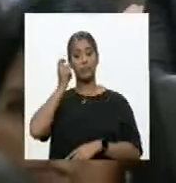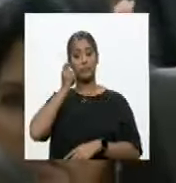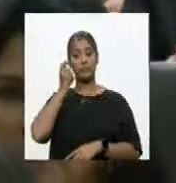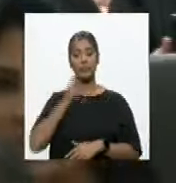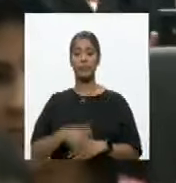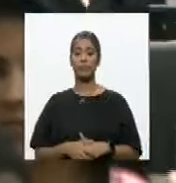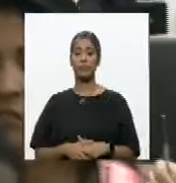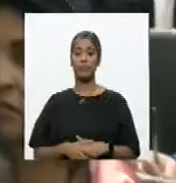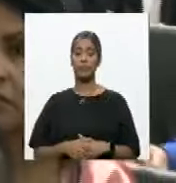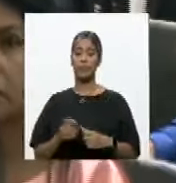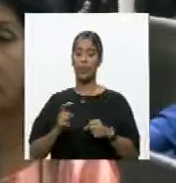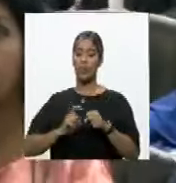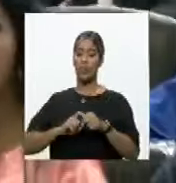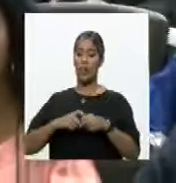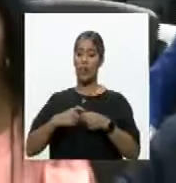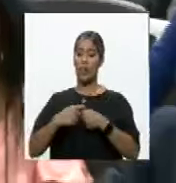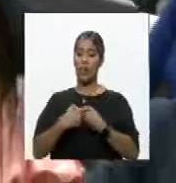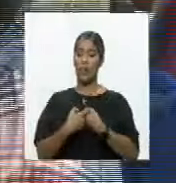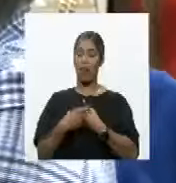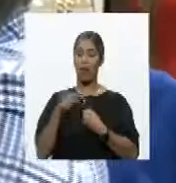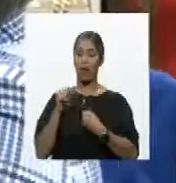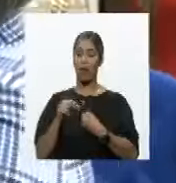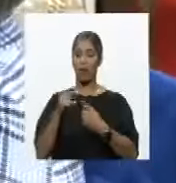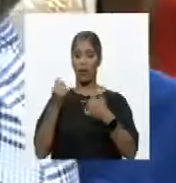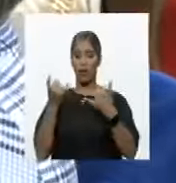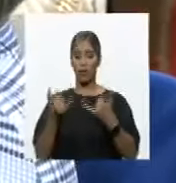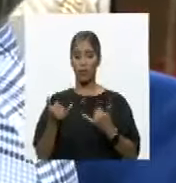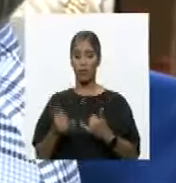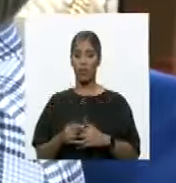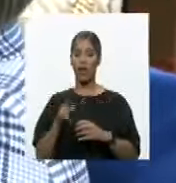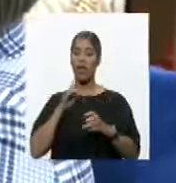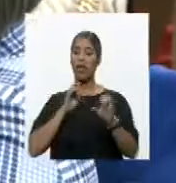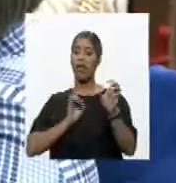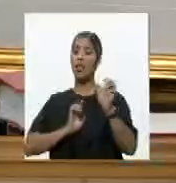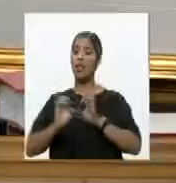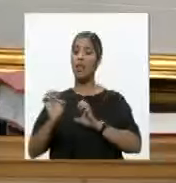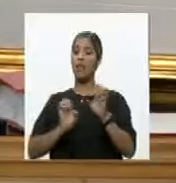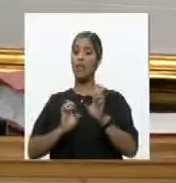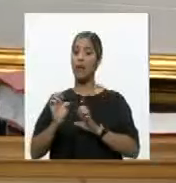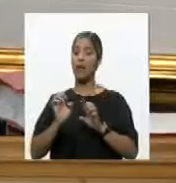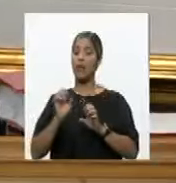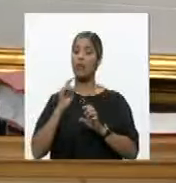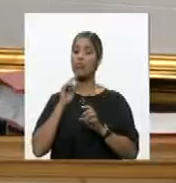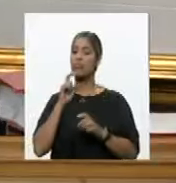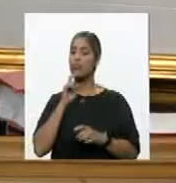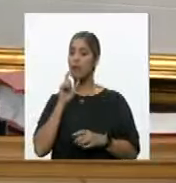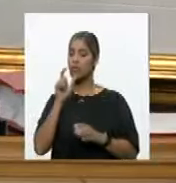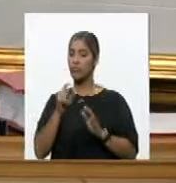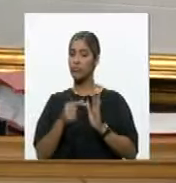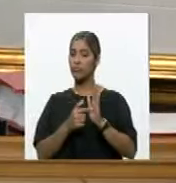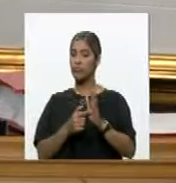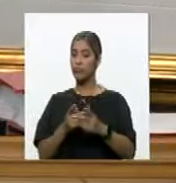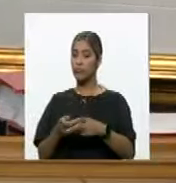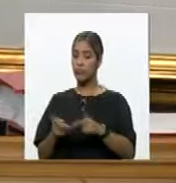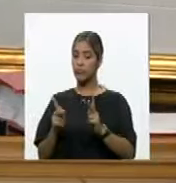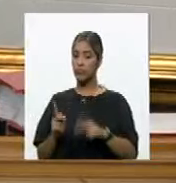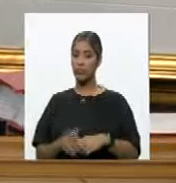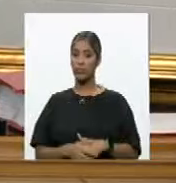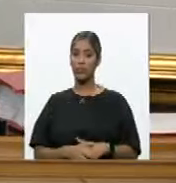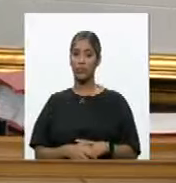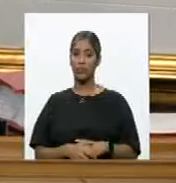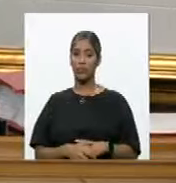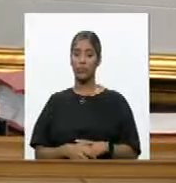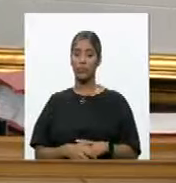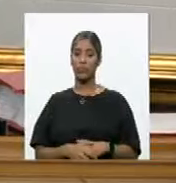Villarruel, para que se sirvan de inmediato evaluar las credenciales de